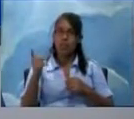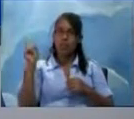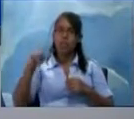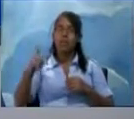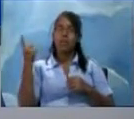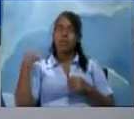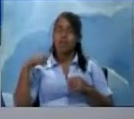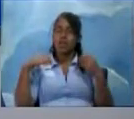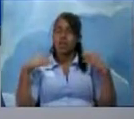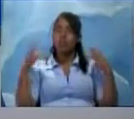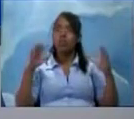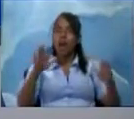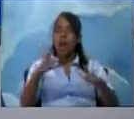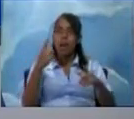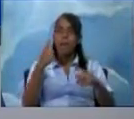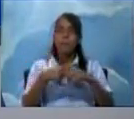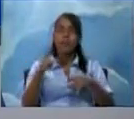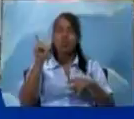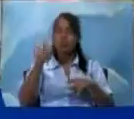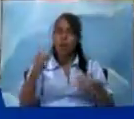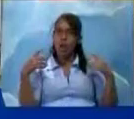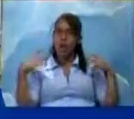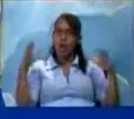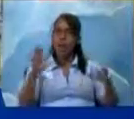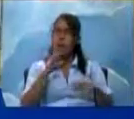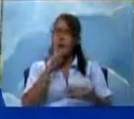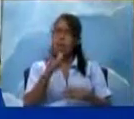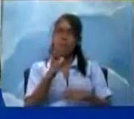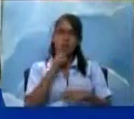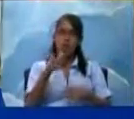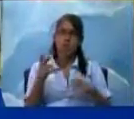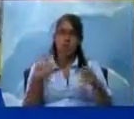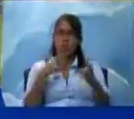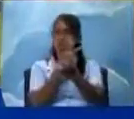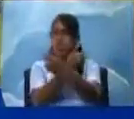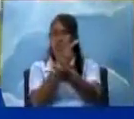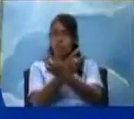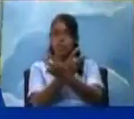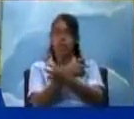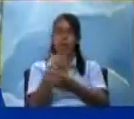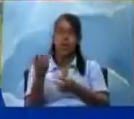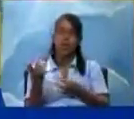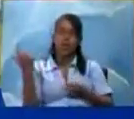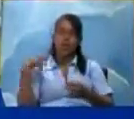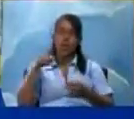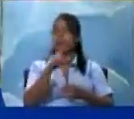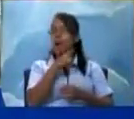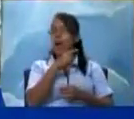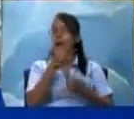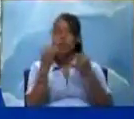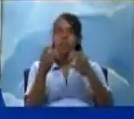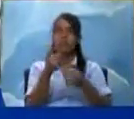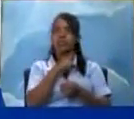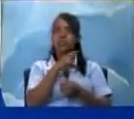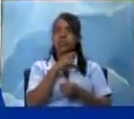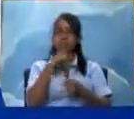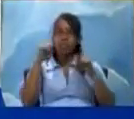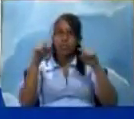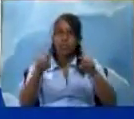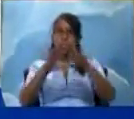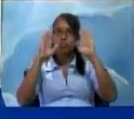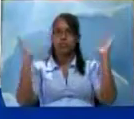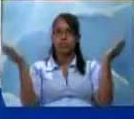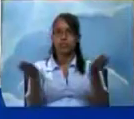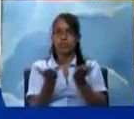también tiene sus ángeles, pero son unos ángeles feos. Son los demonios los que causan tanto daño